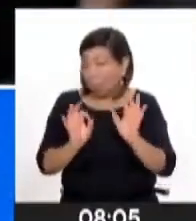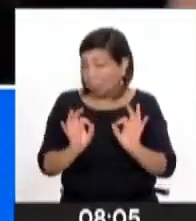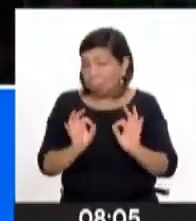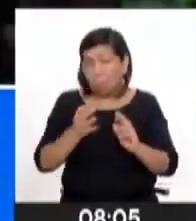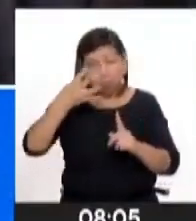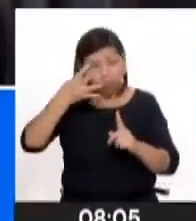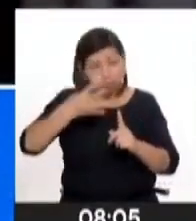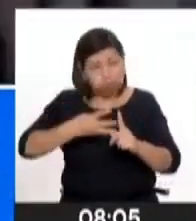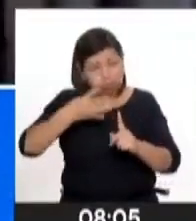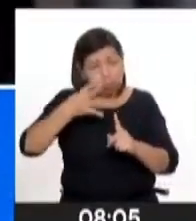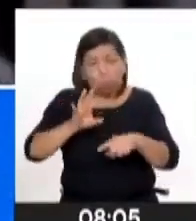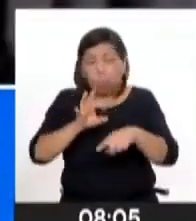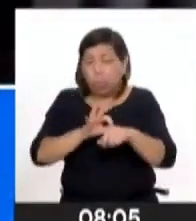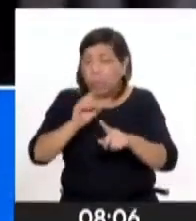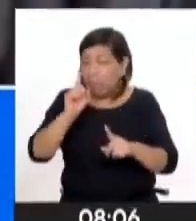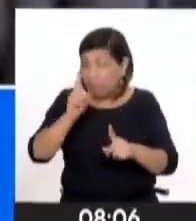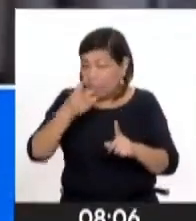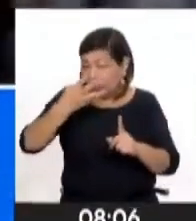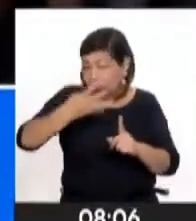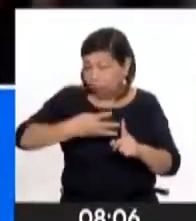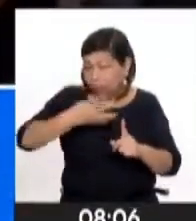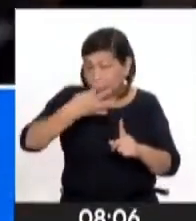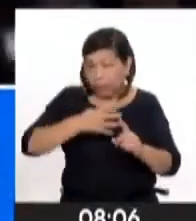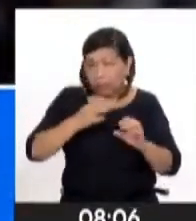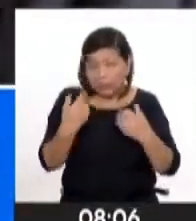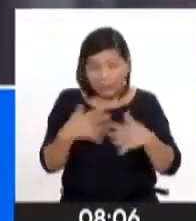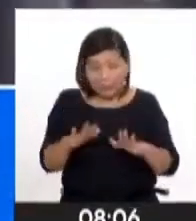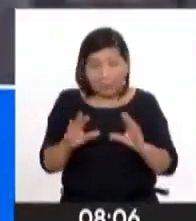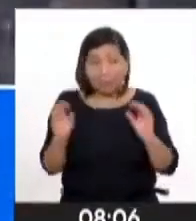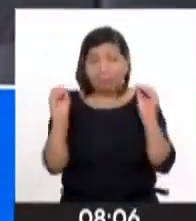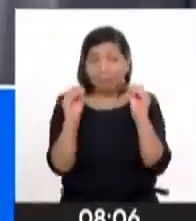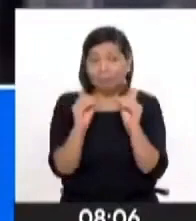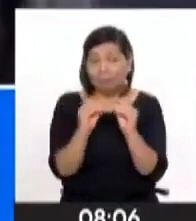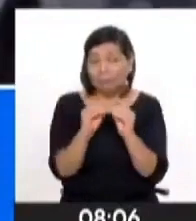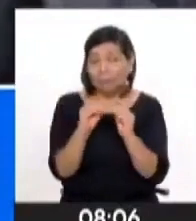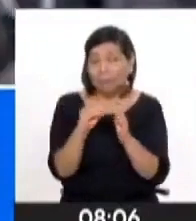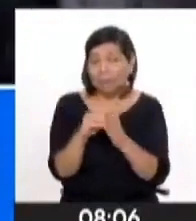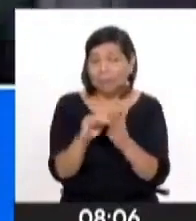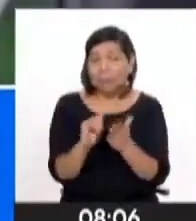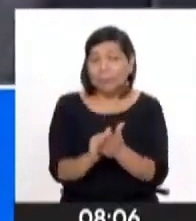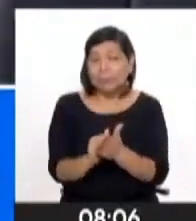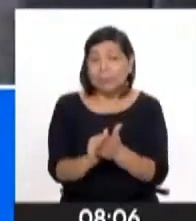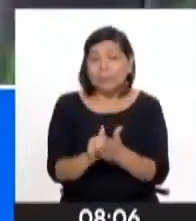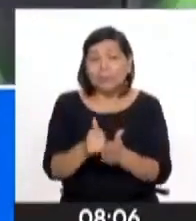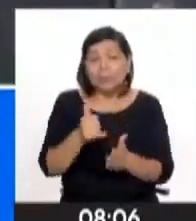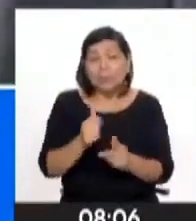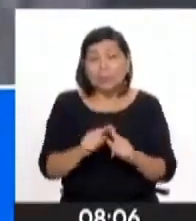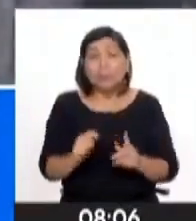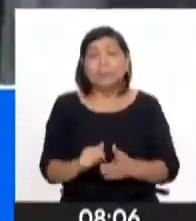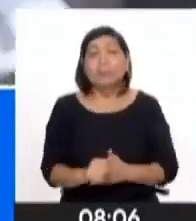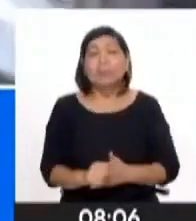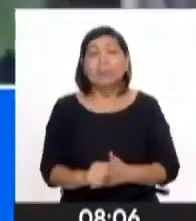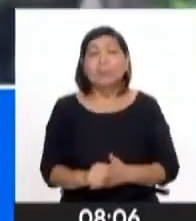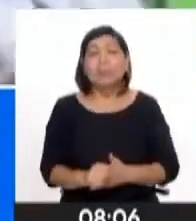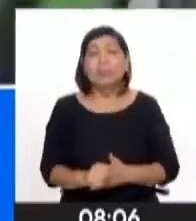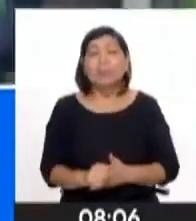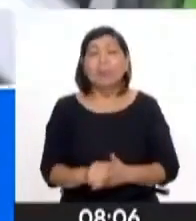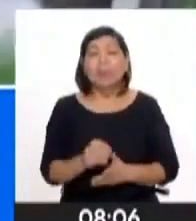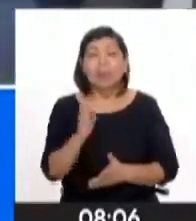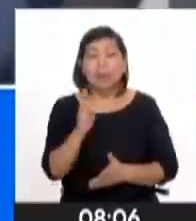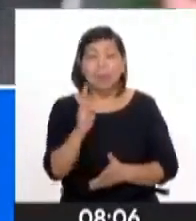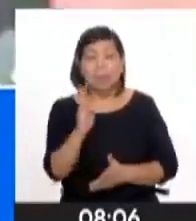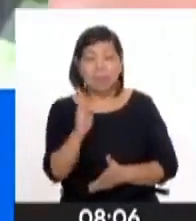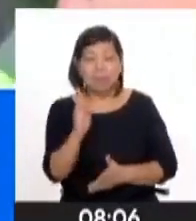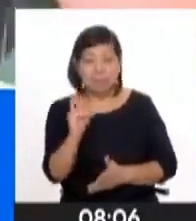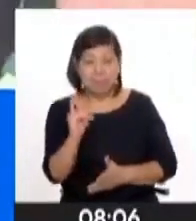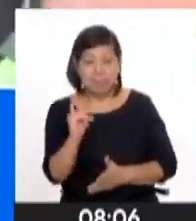acusaciones en diferentes países. La acusación más conocida y grave contra él es el asesinato de la joven peruana Stephanie Flores Ramírez